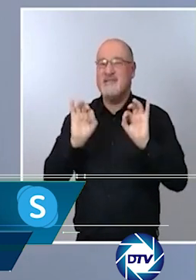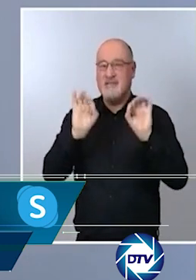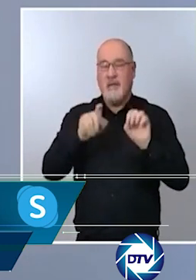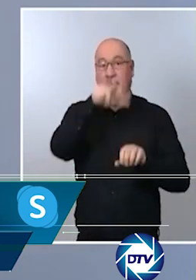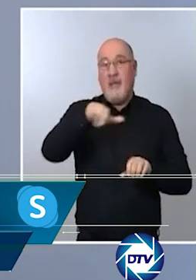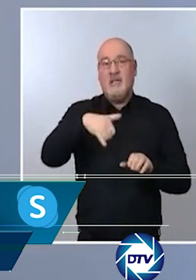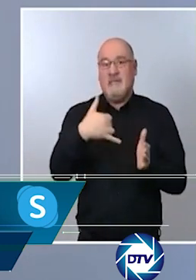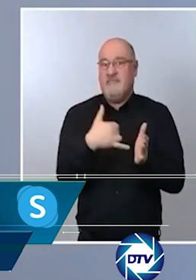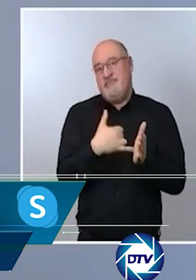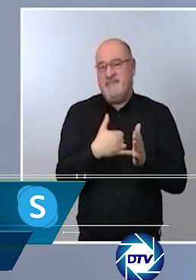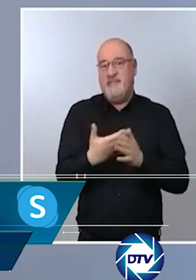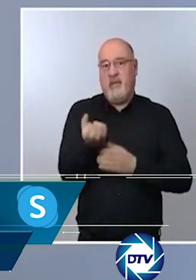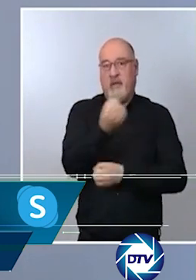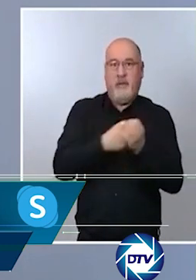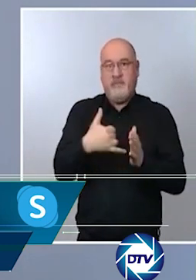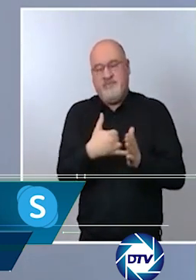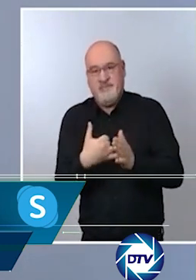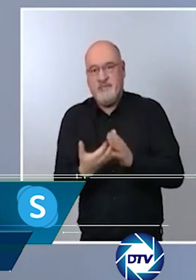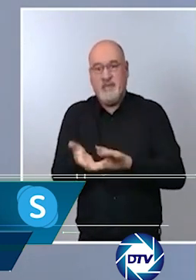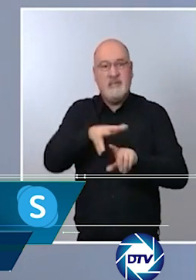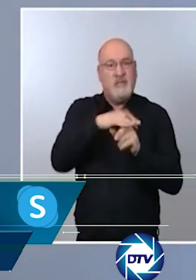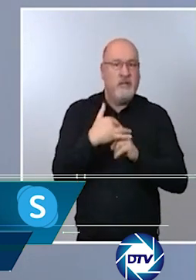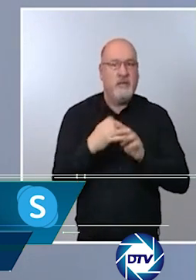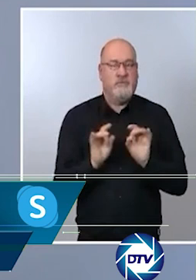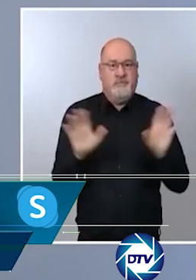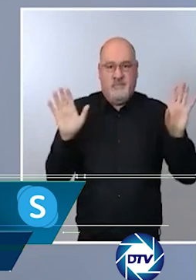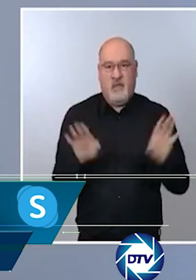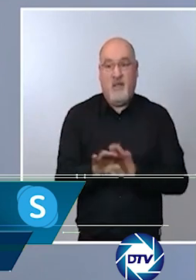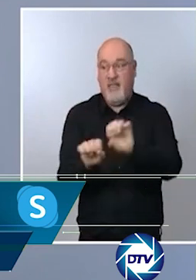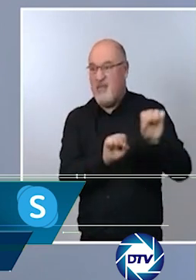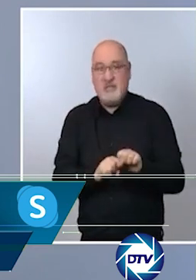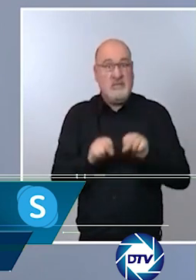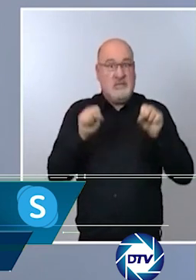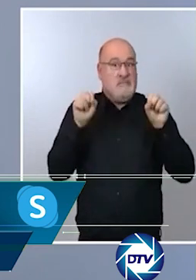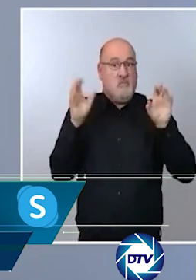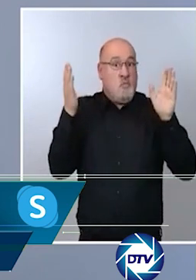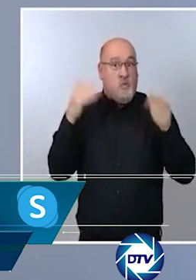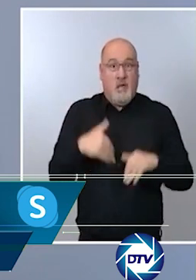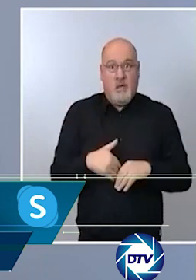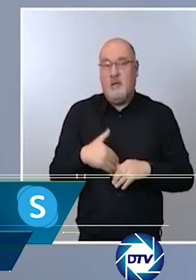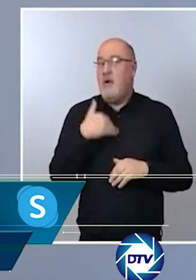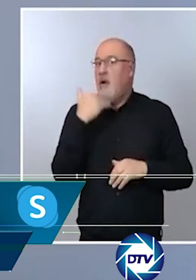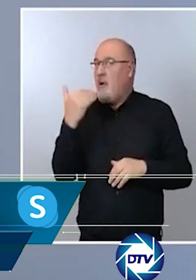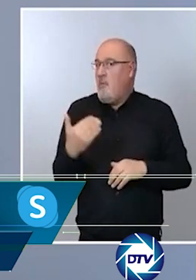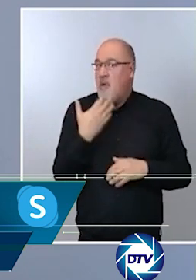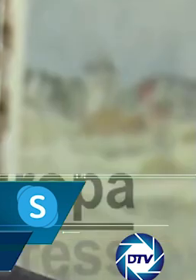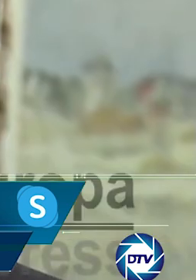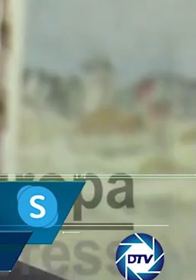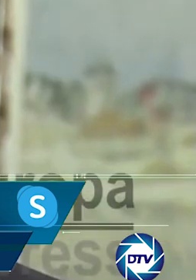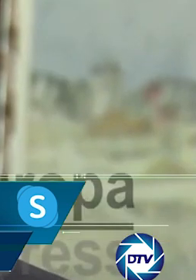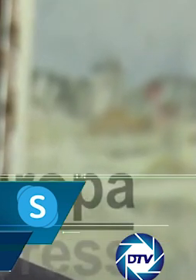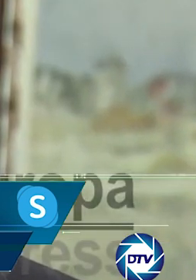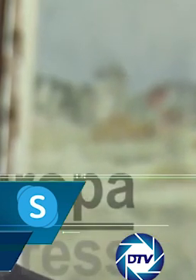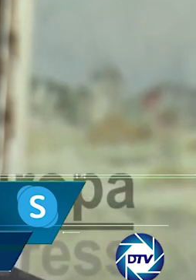es uno de los gobiernos más grandes que ha tenido España, yo creo que nunca seguro, y es uno de los gobiernos más grandes